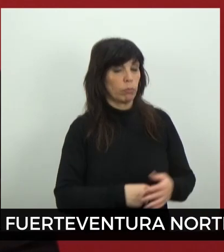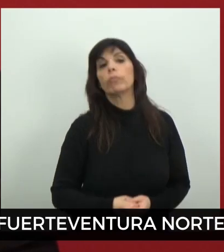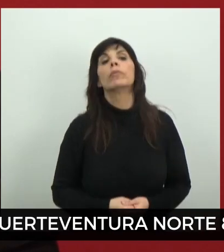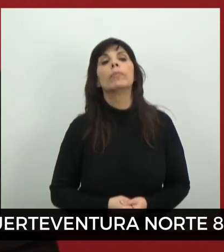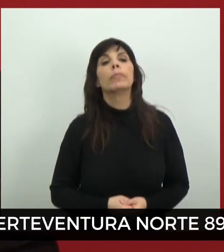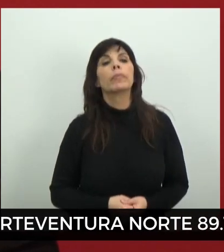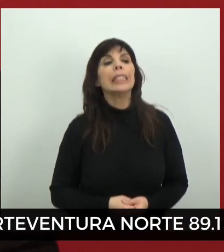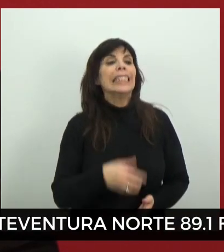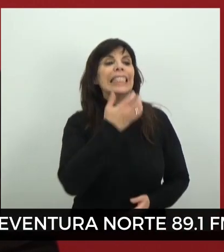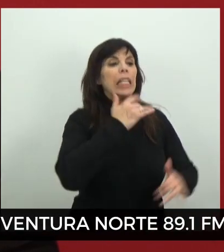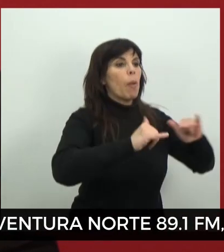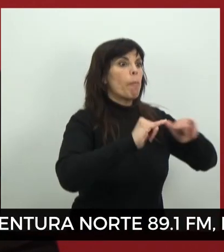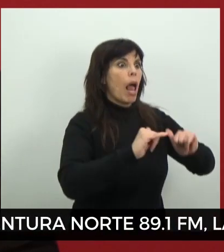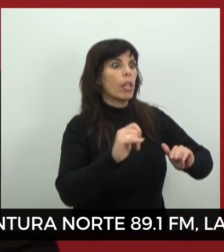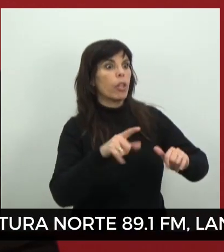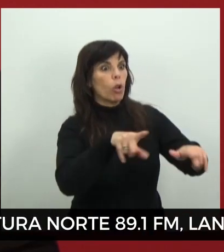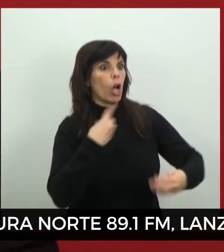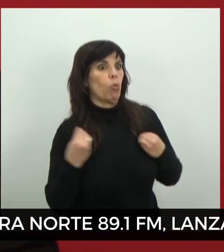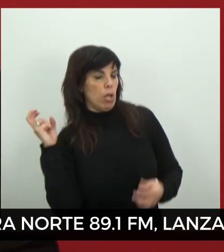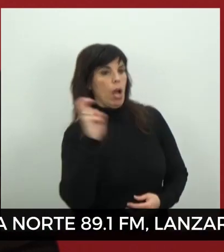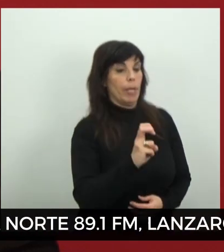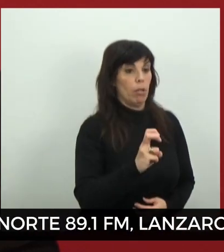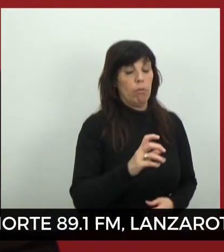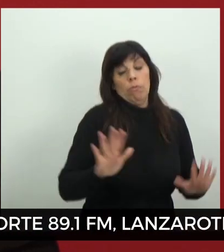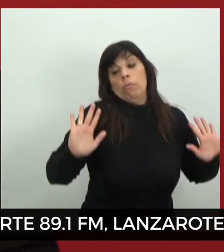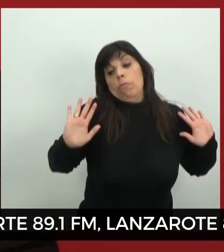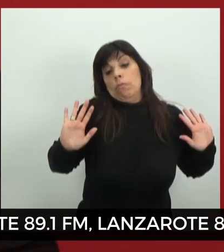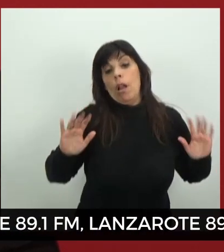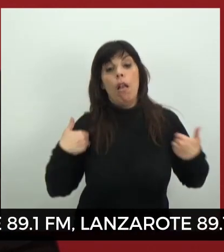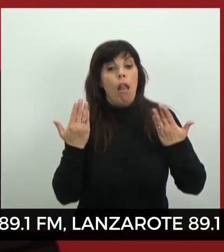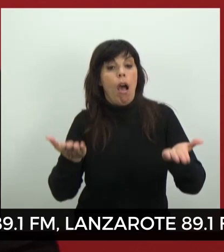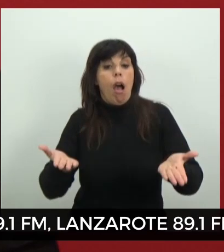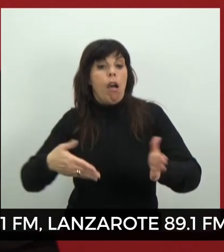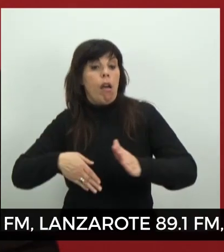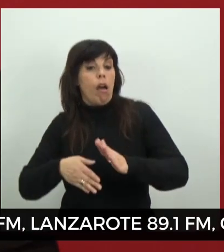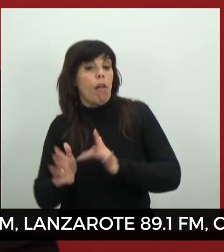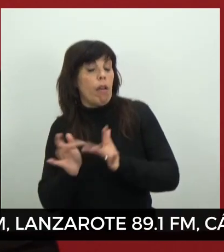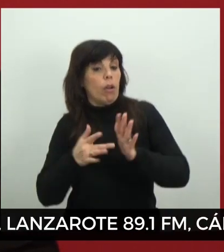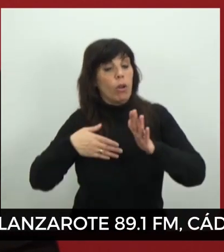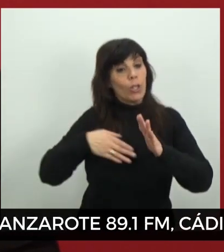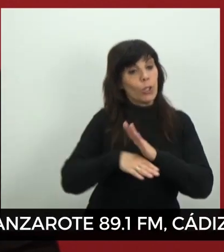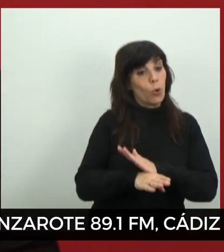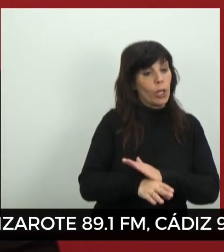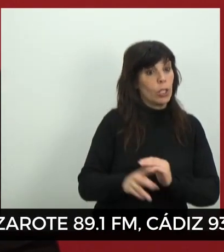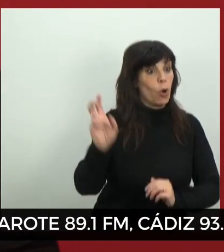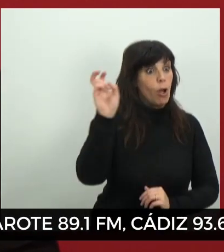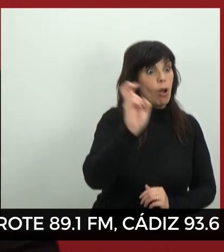venido sobre tu vida. Cuando la gracia de Jesucristo viene sobre tu vida, eres libre de toda